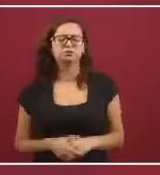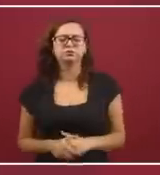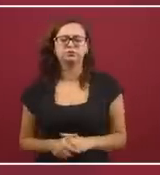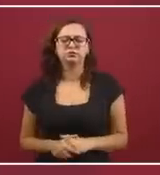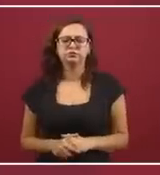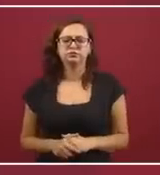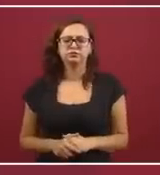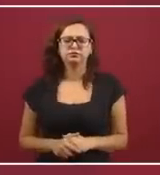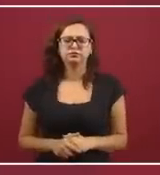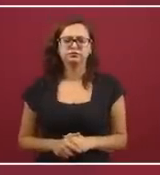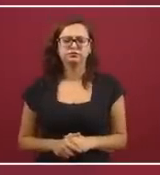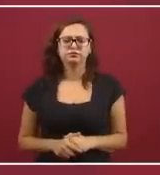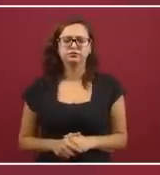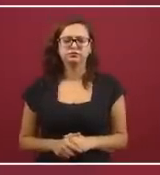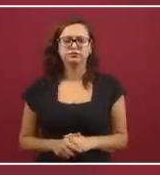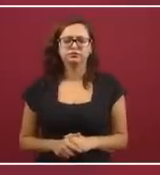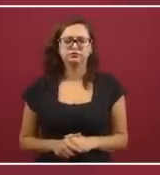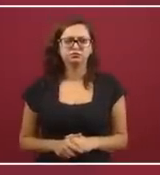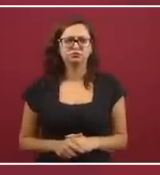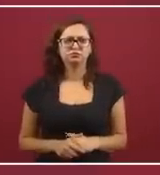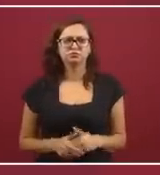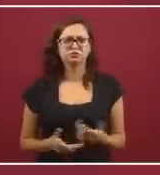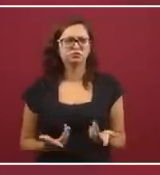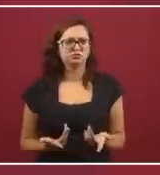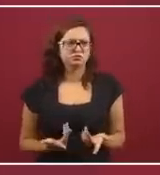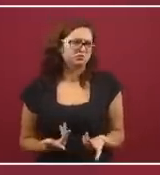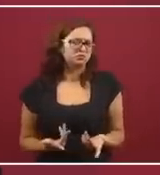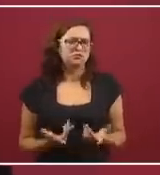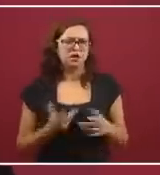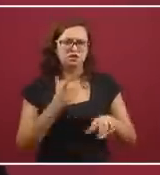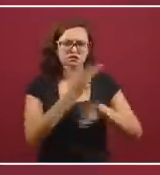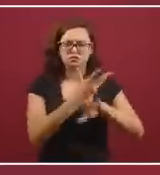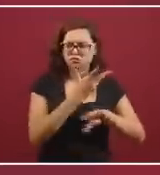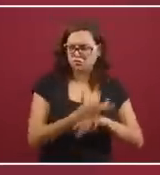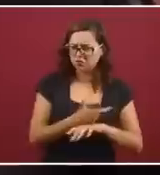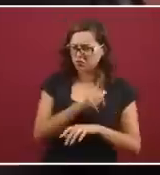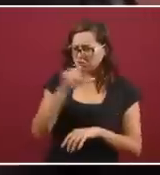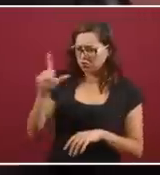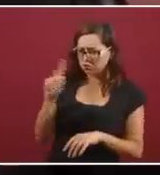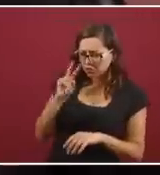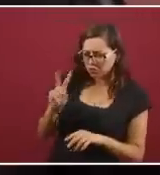al gobierno de méxico como nosotros respetamos